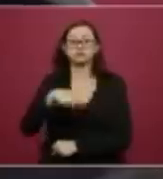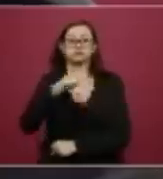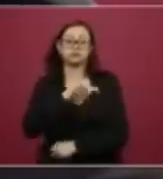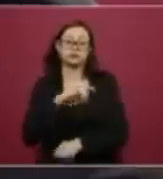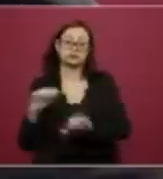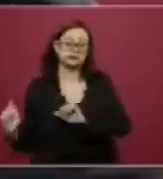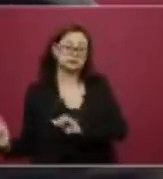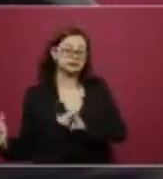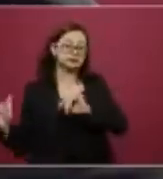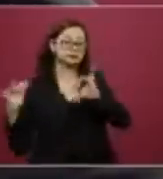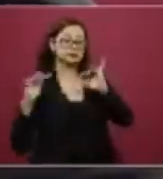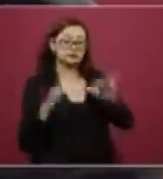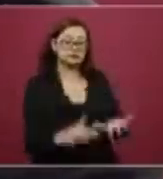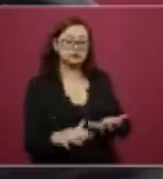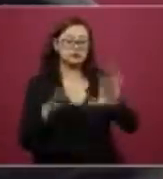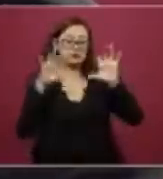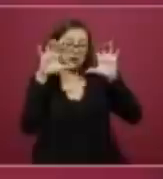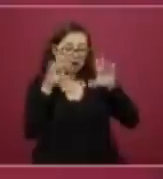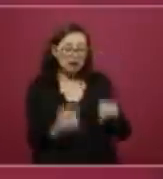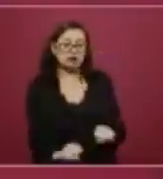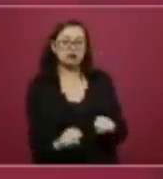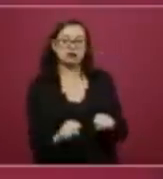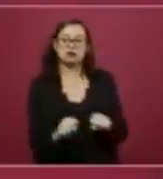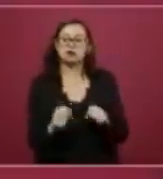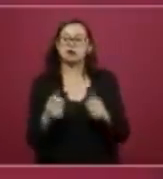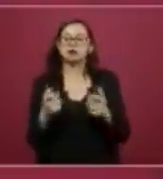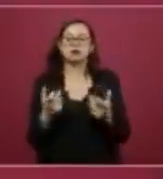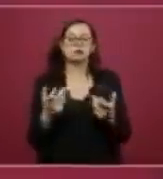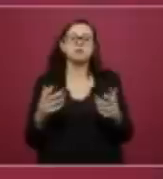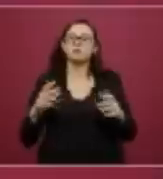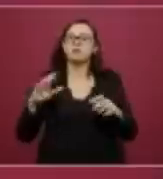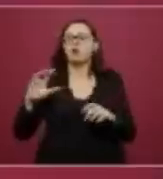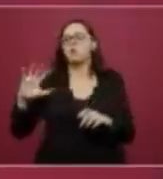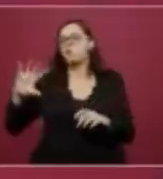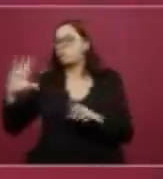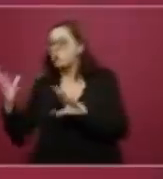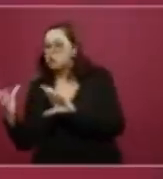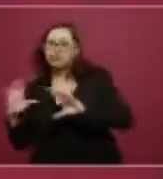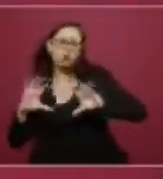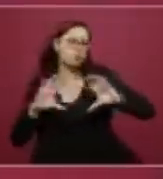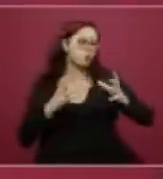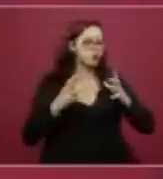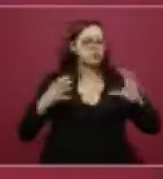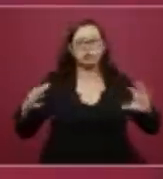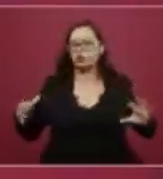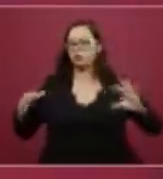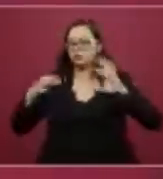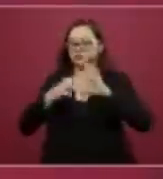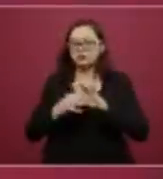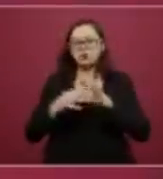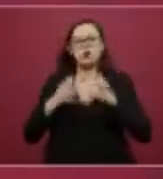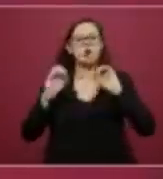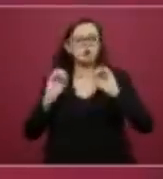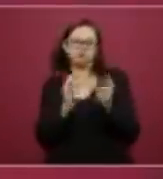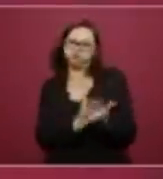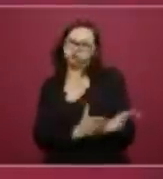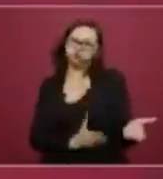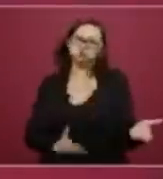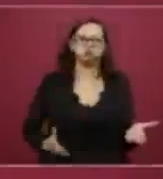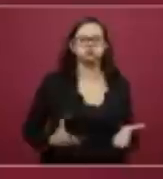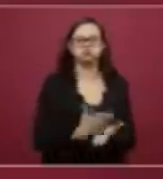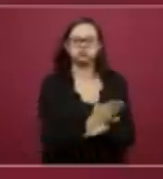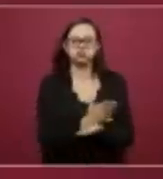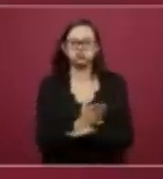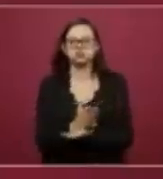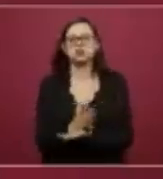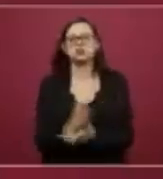mundos, de la invasión, de cómo se le llame, la invención